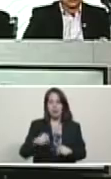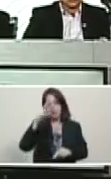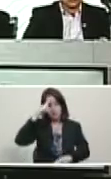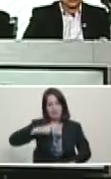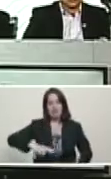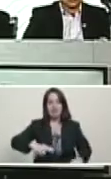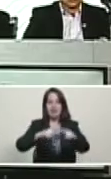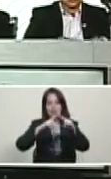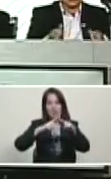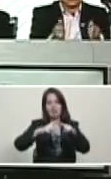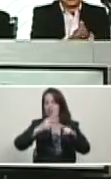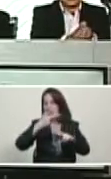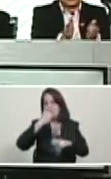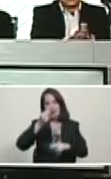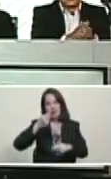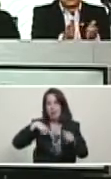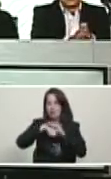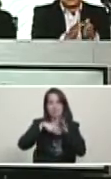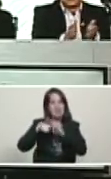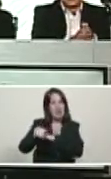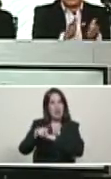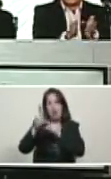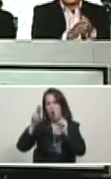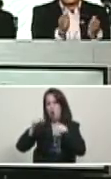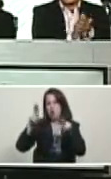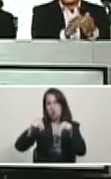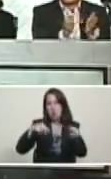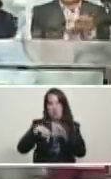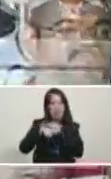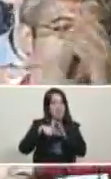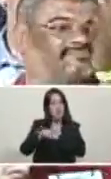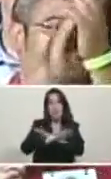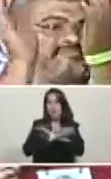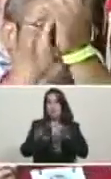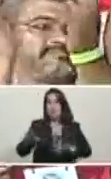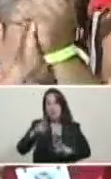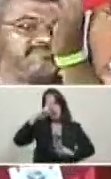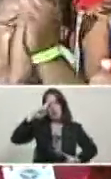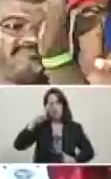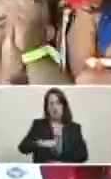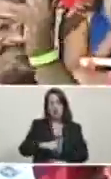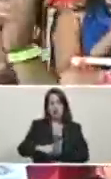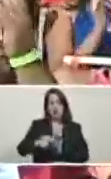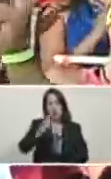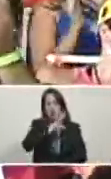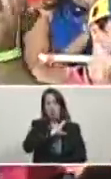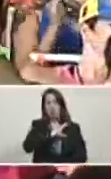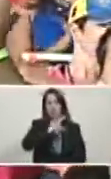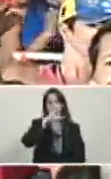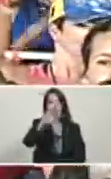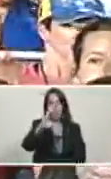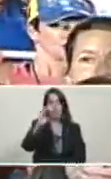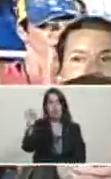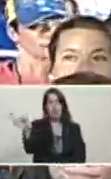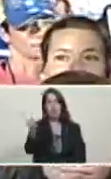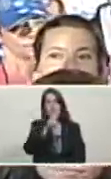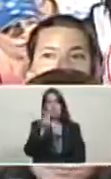y nos pasaron y pasarán nunca pasarán respeto a la soberanía de venezuela